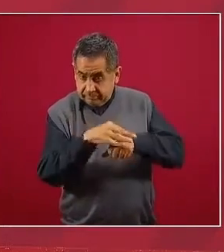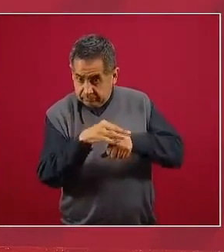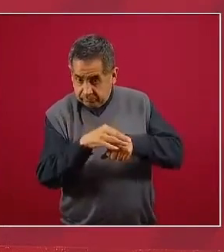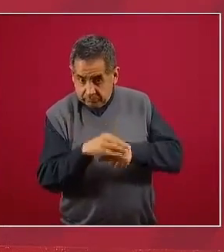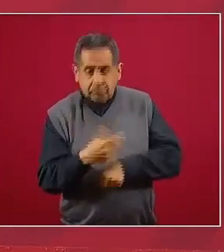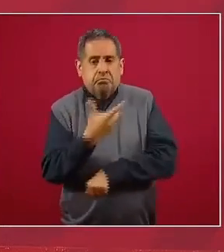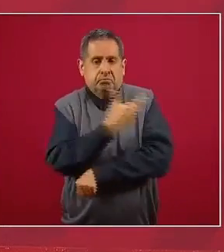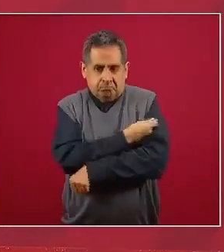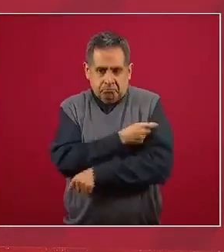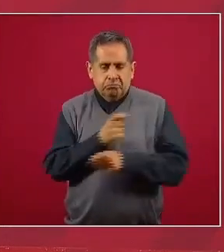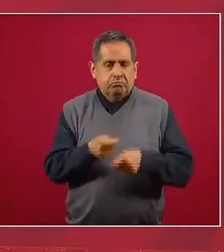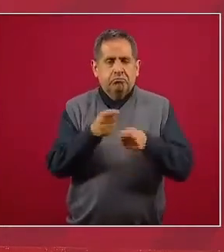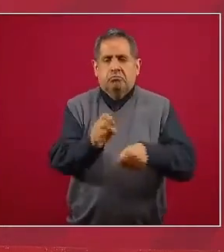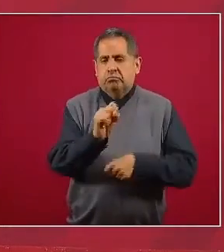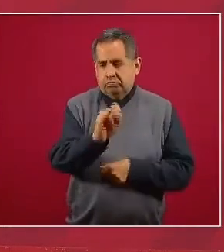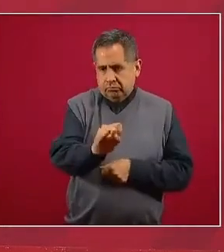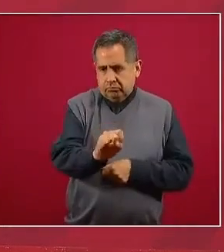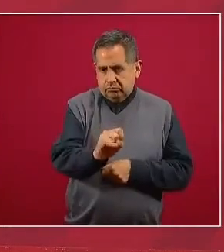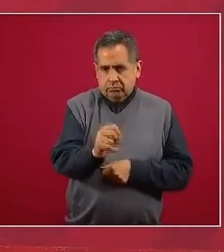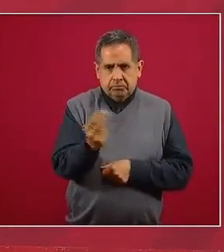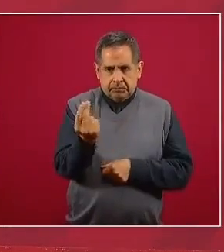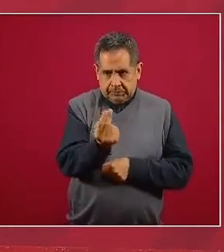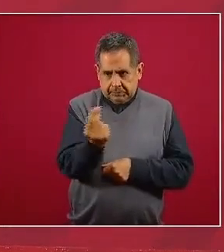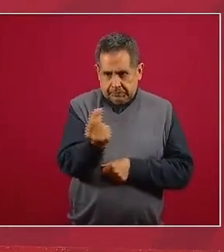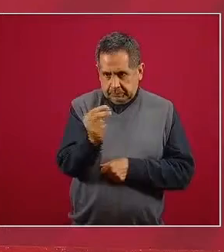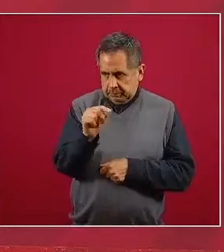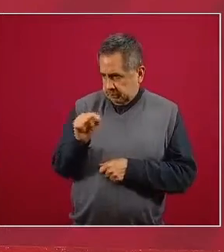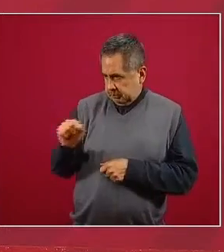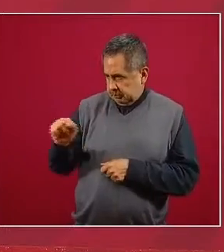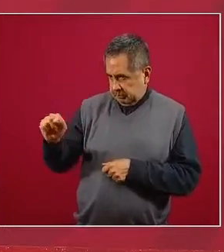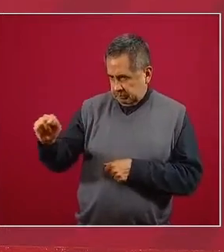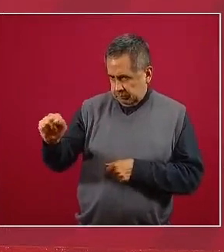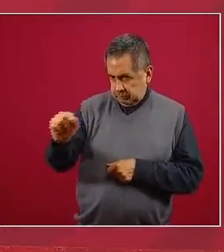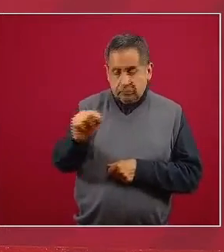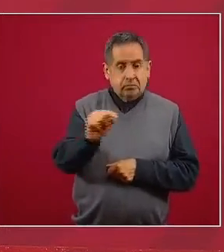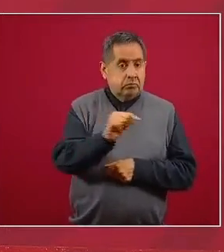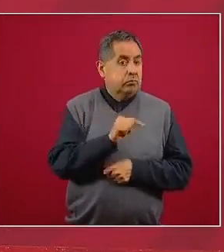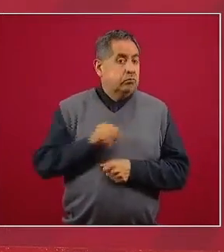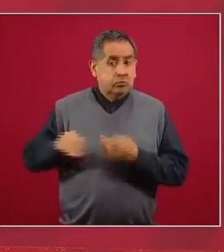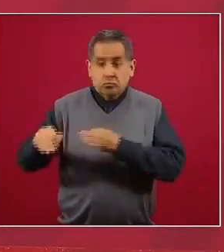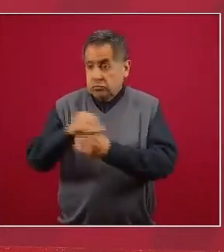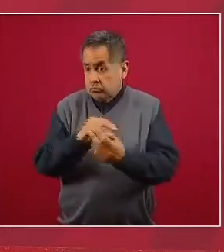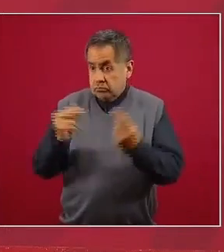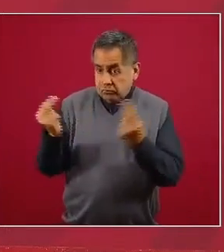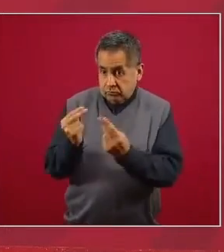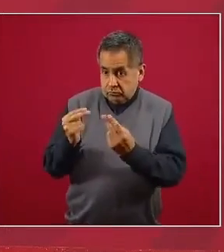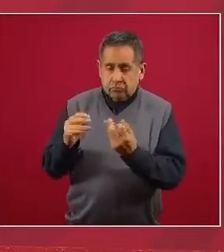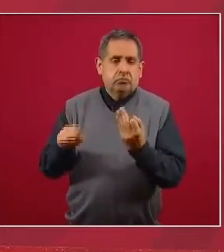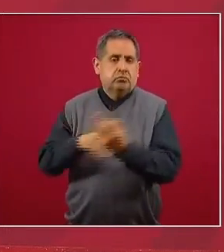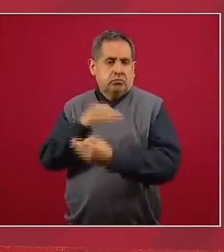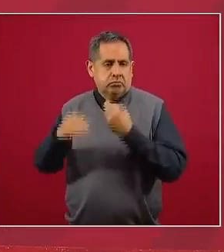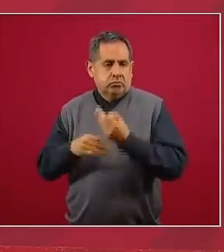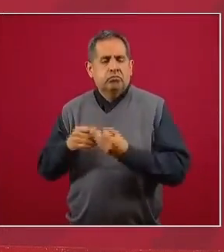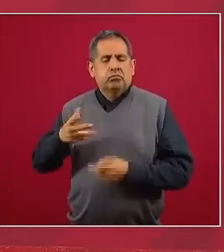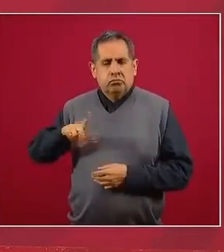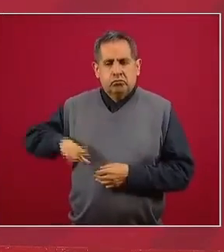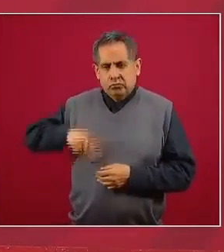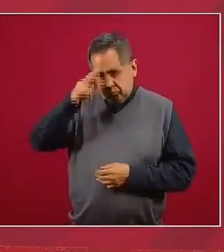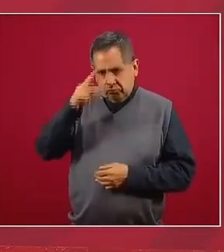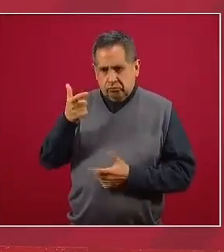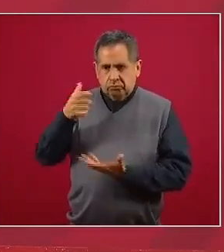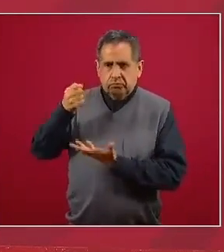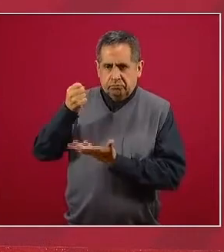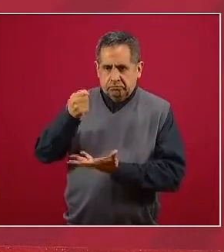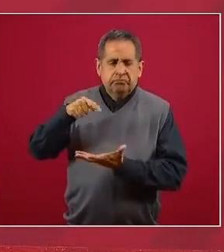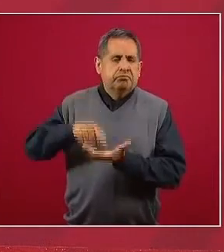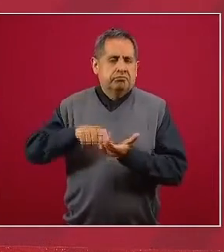vacuna se va a quedar sin ella. En ese sentido es que se ha hablado de universal. El gobierno mexicano tiene el dinero, lo ha